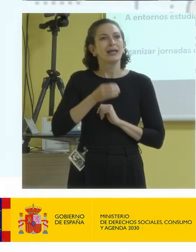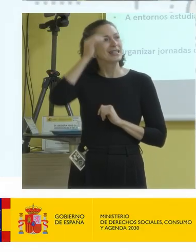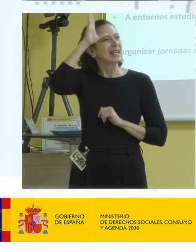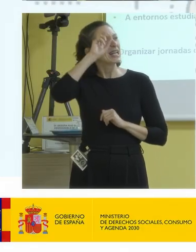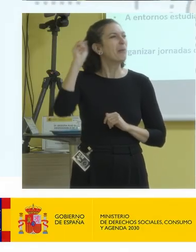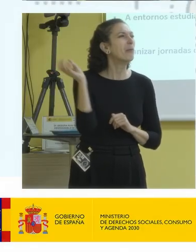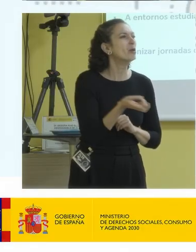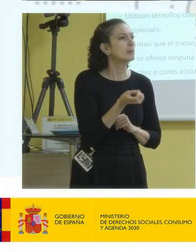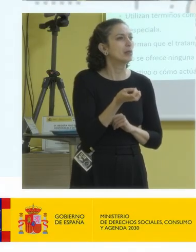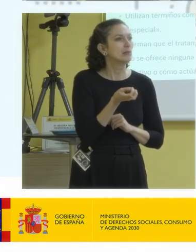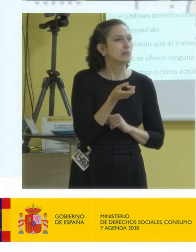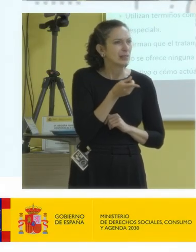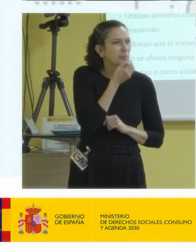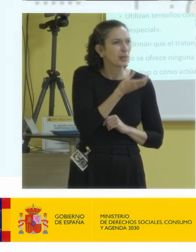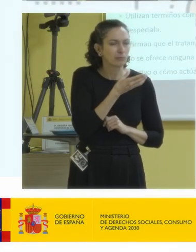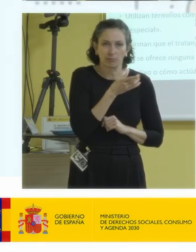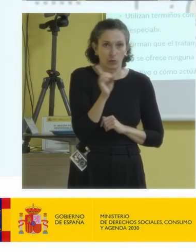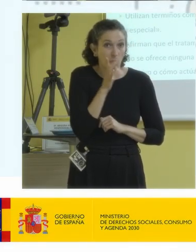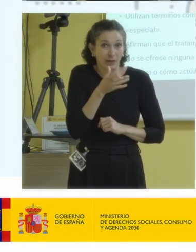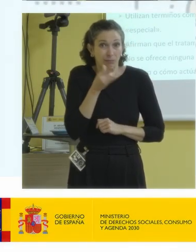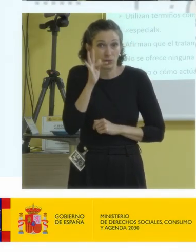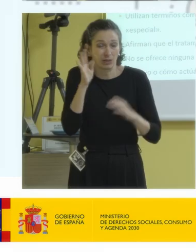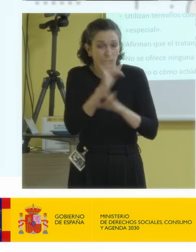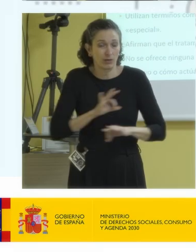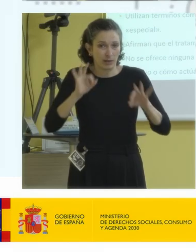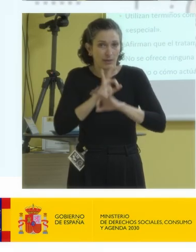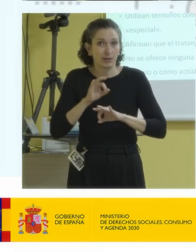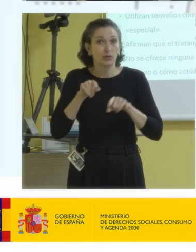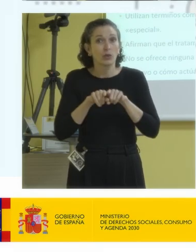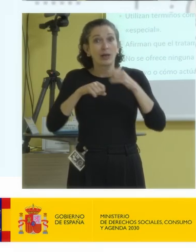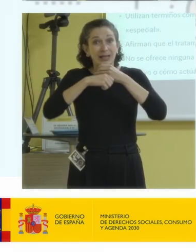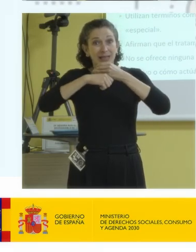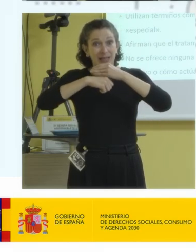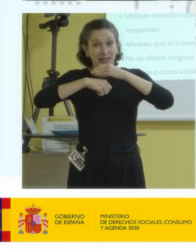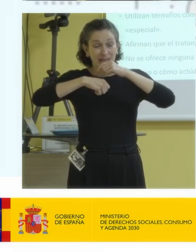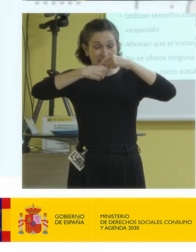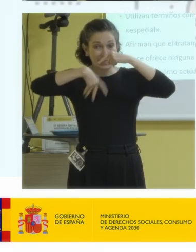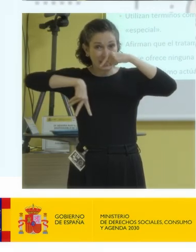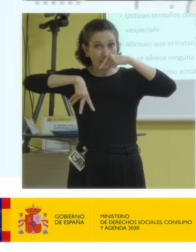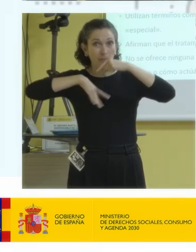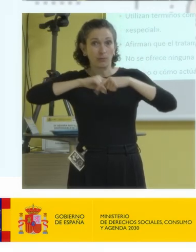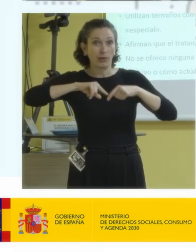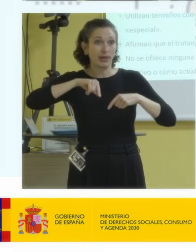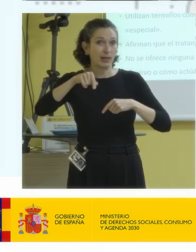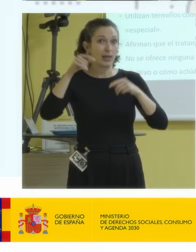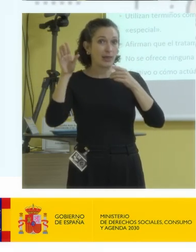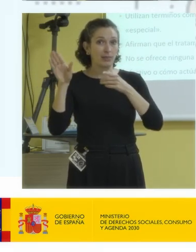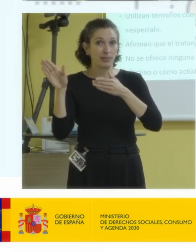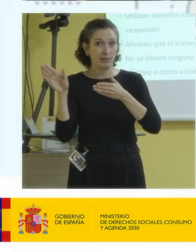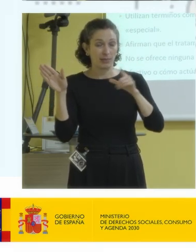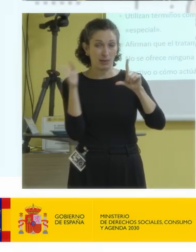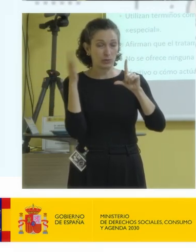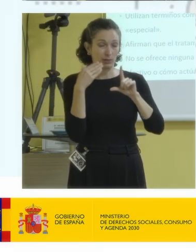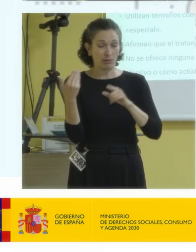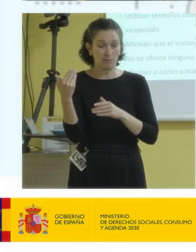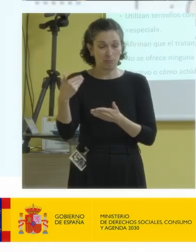vamos. Entonces, jornadas como estas son muy útiles. Esto os lo dejo como esquema, me podéis pedir la diapositiva, aunque también las he pasado, Esto es lo que yo normalmente les suelo